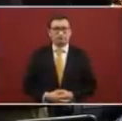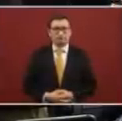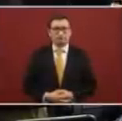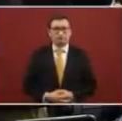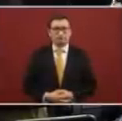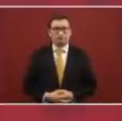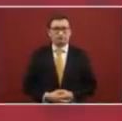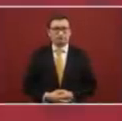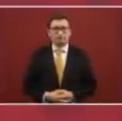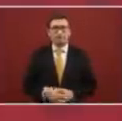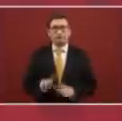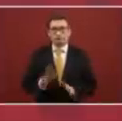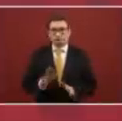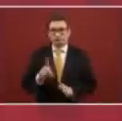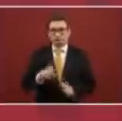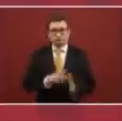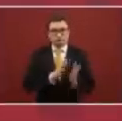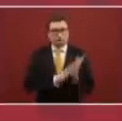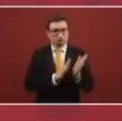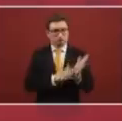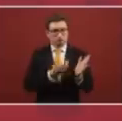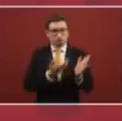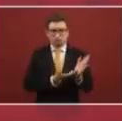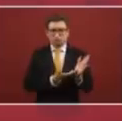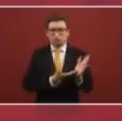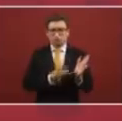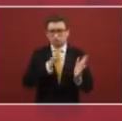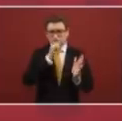aquí está el comunicado